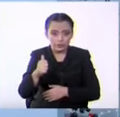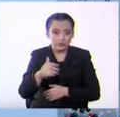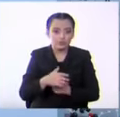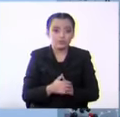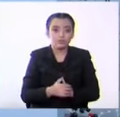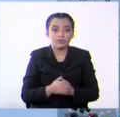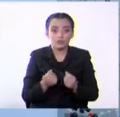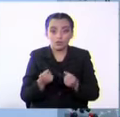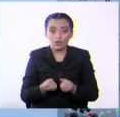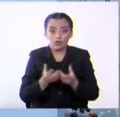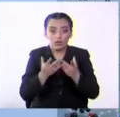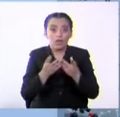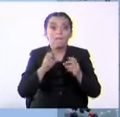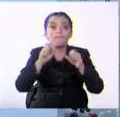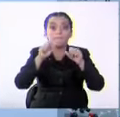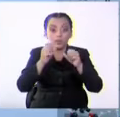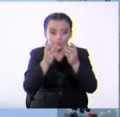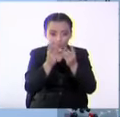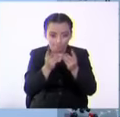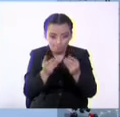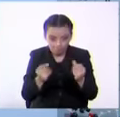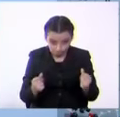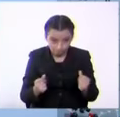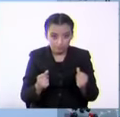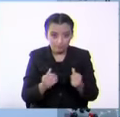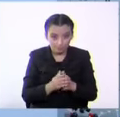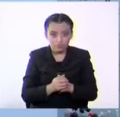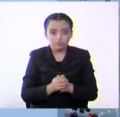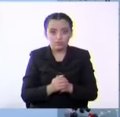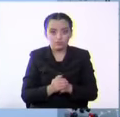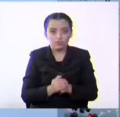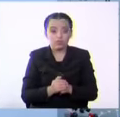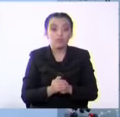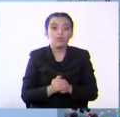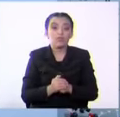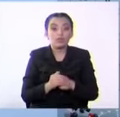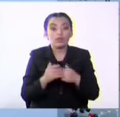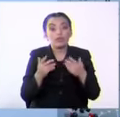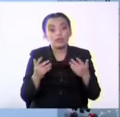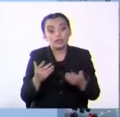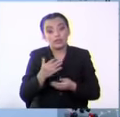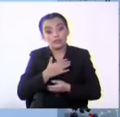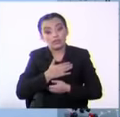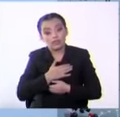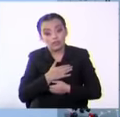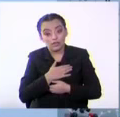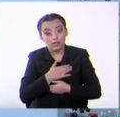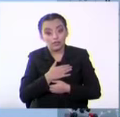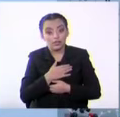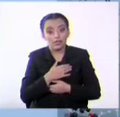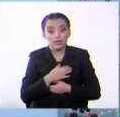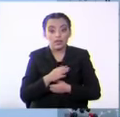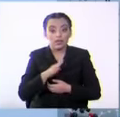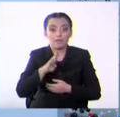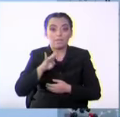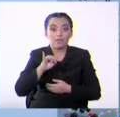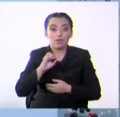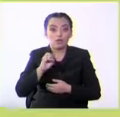extinción de las especies. Acá tenemos entonces el resumen de las amenazas a la